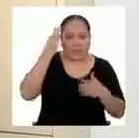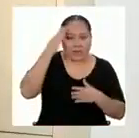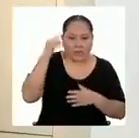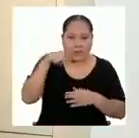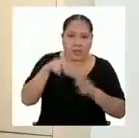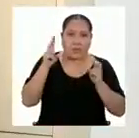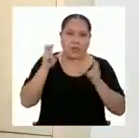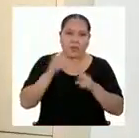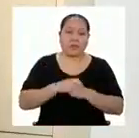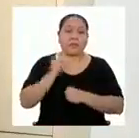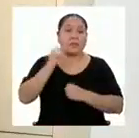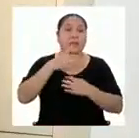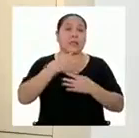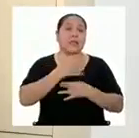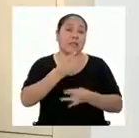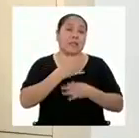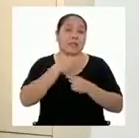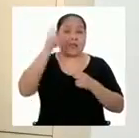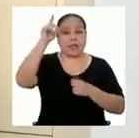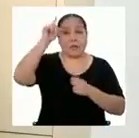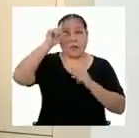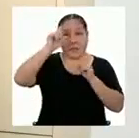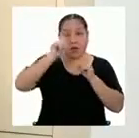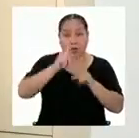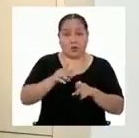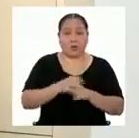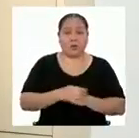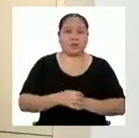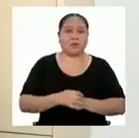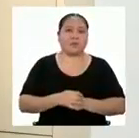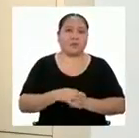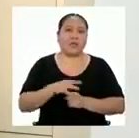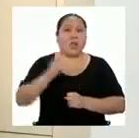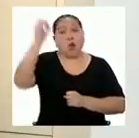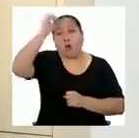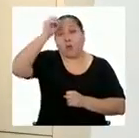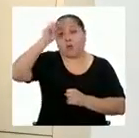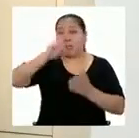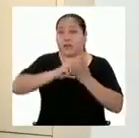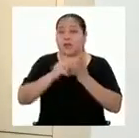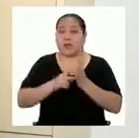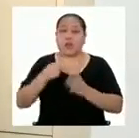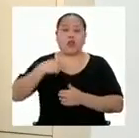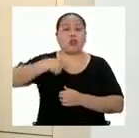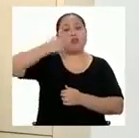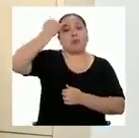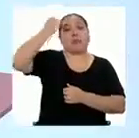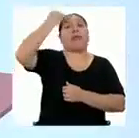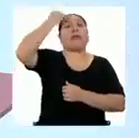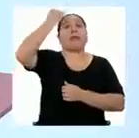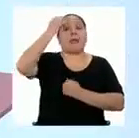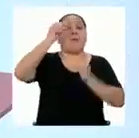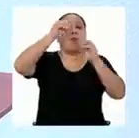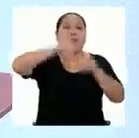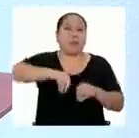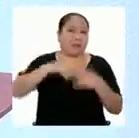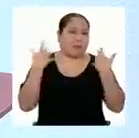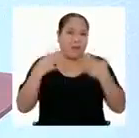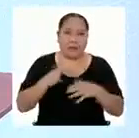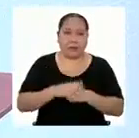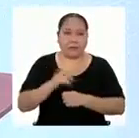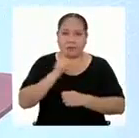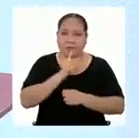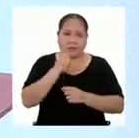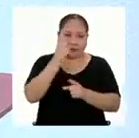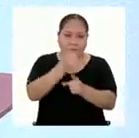pregunta. Aunque muchos piensan que opinar es decir o escribir lo que a uno le parezca, eso no es del todo correcto. Hay muchas